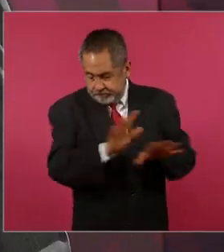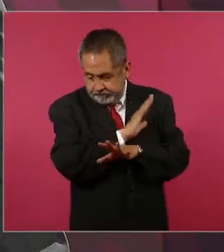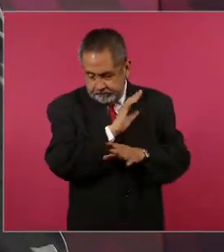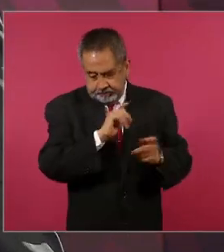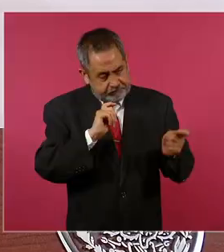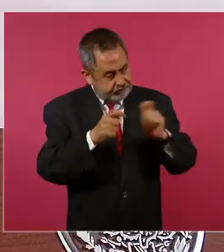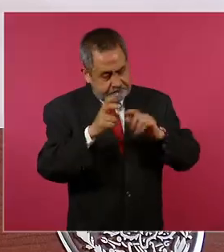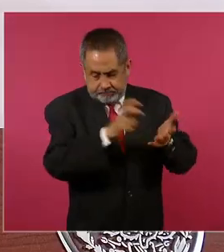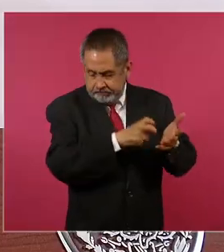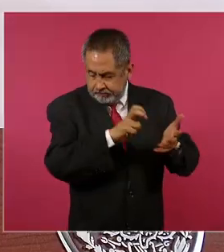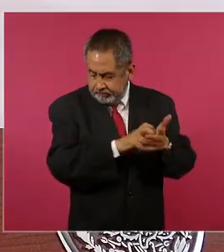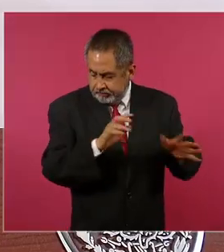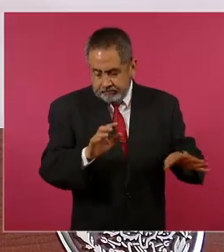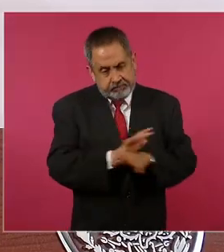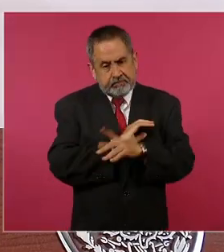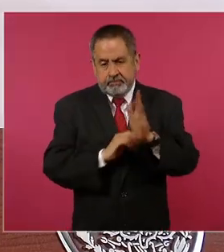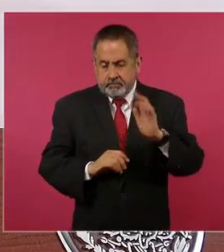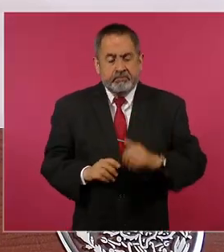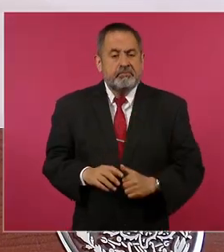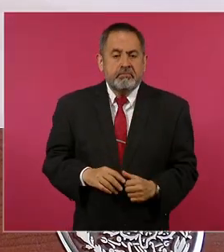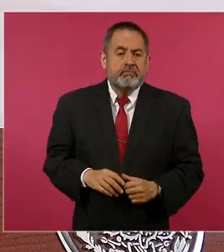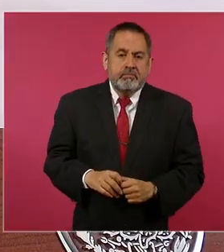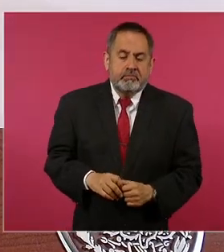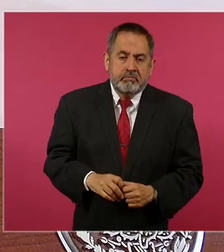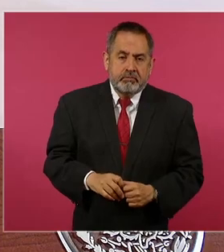porque no